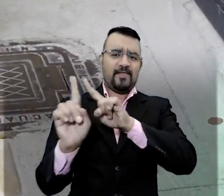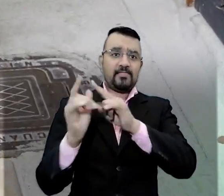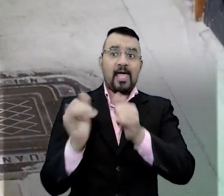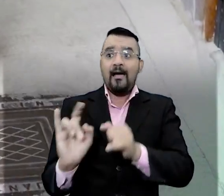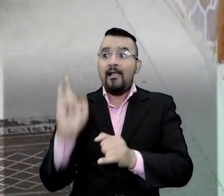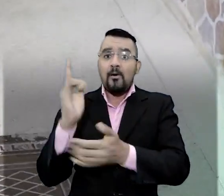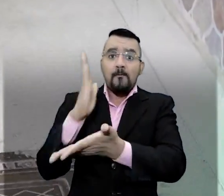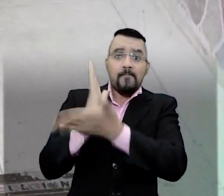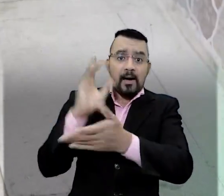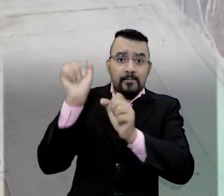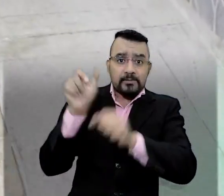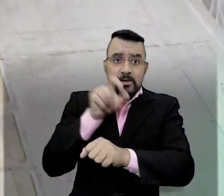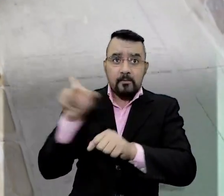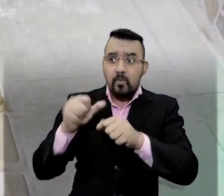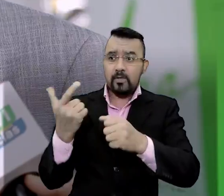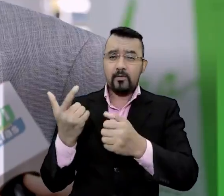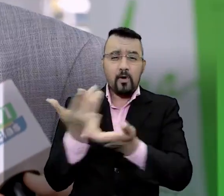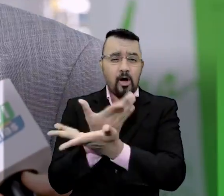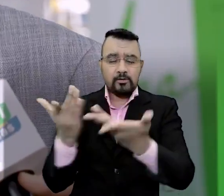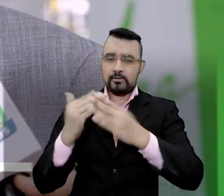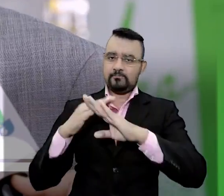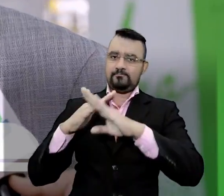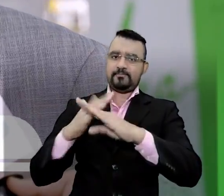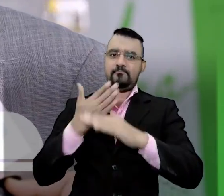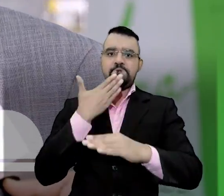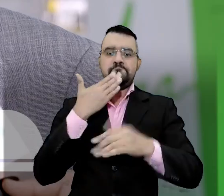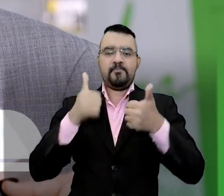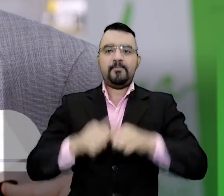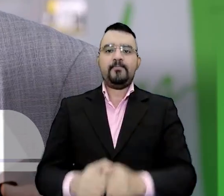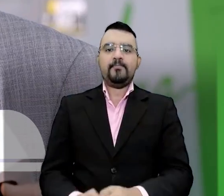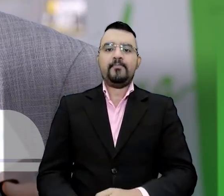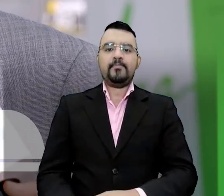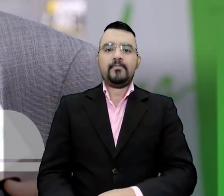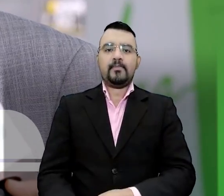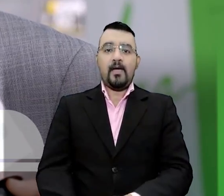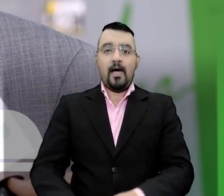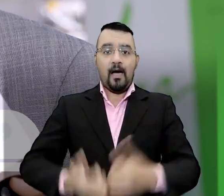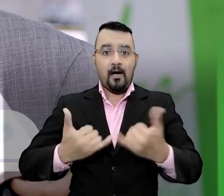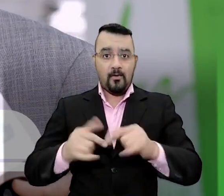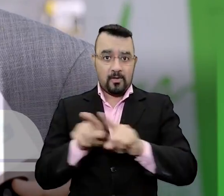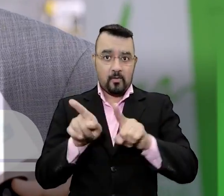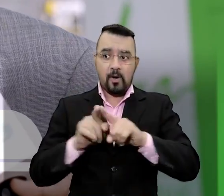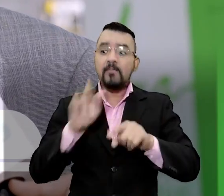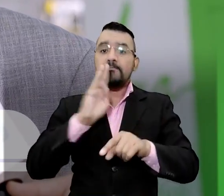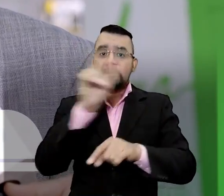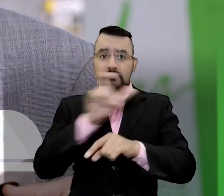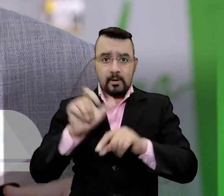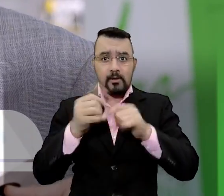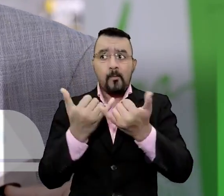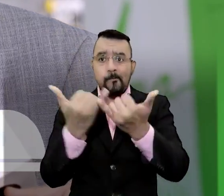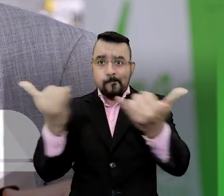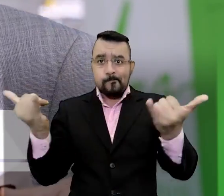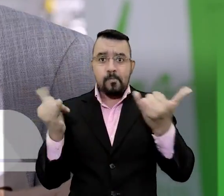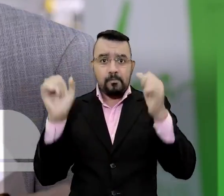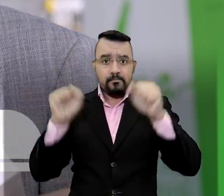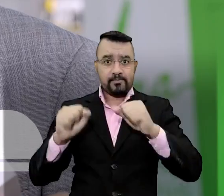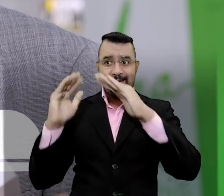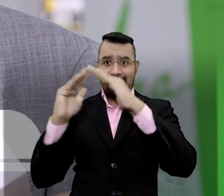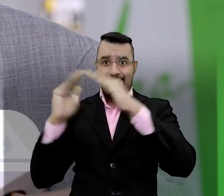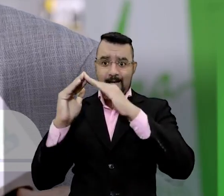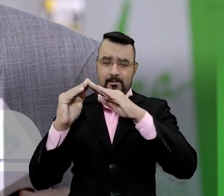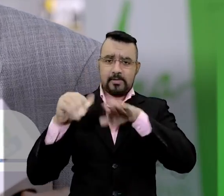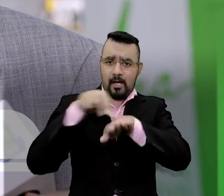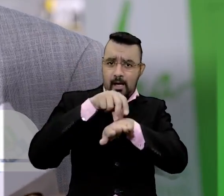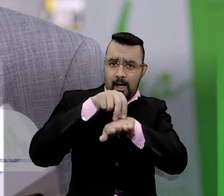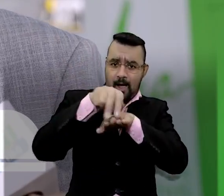la prevención de accidentes al peatón. Esta es una estrategia ganadora porque ayuda a incentivar que las personas caminen